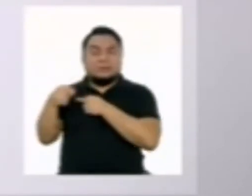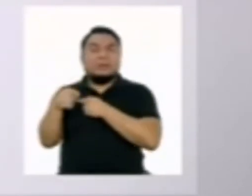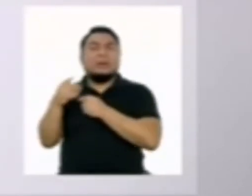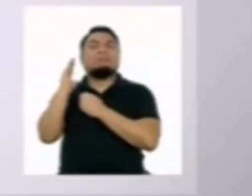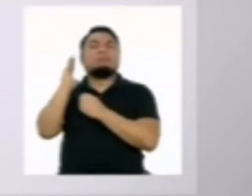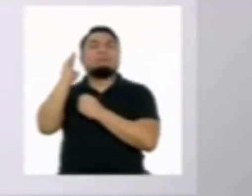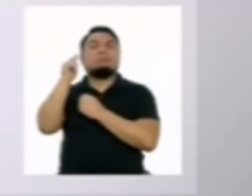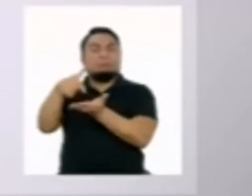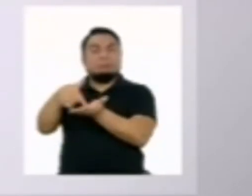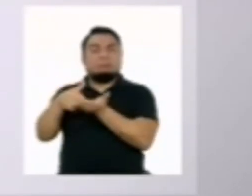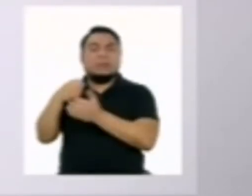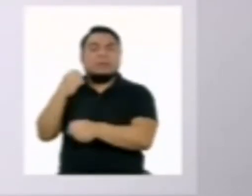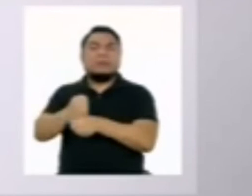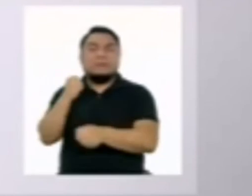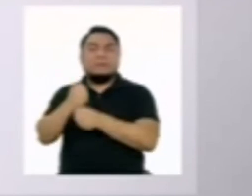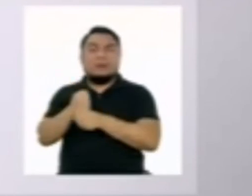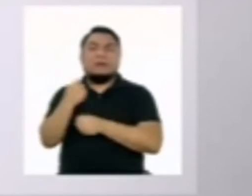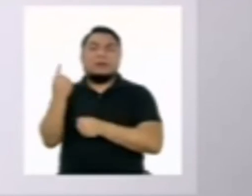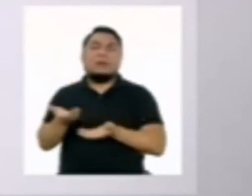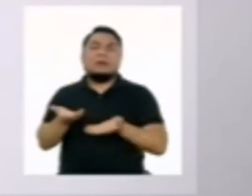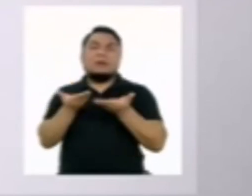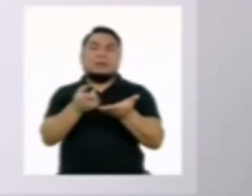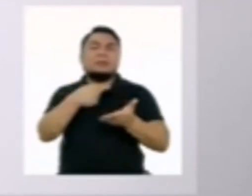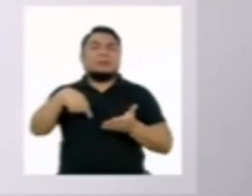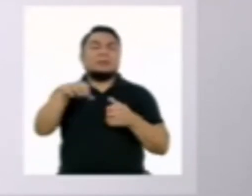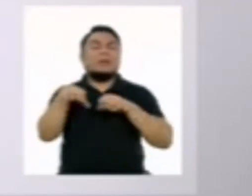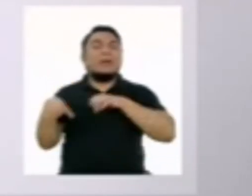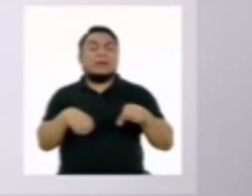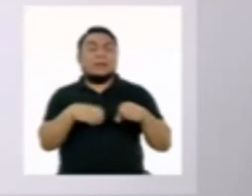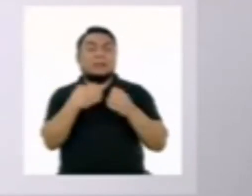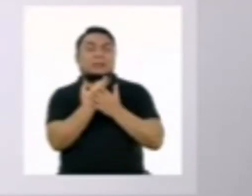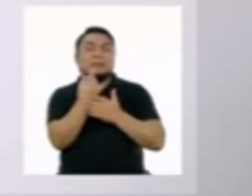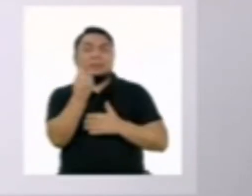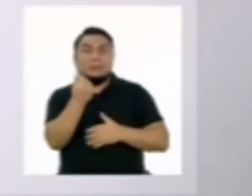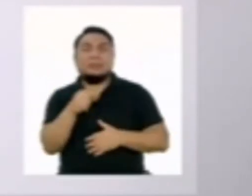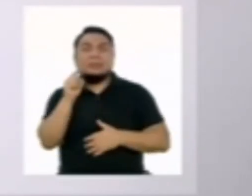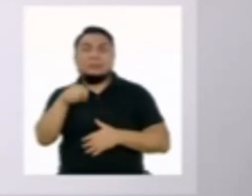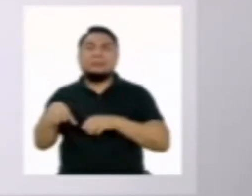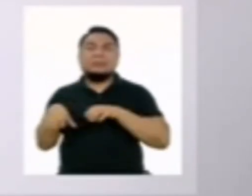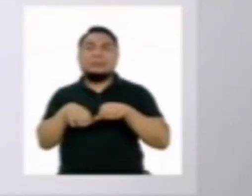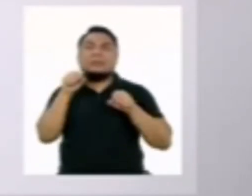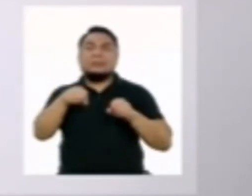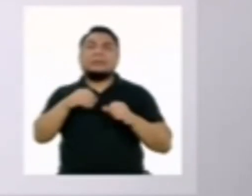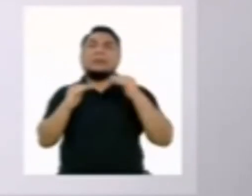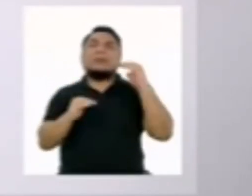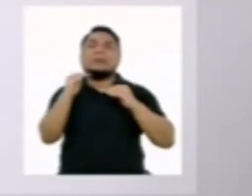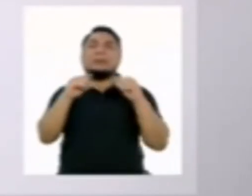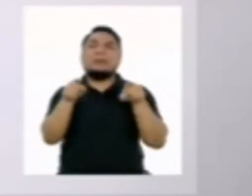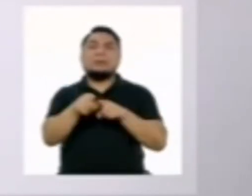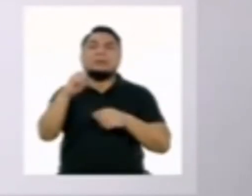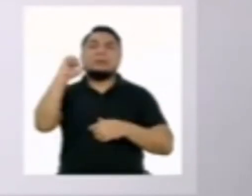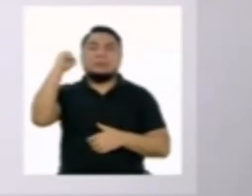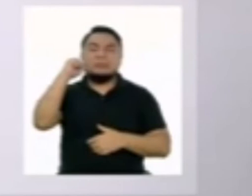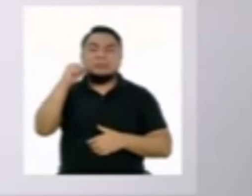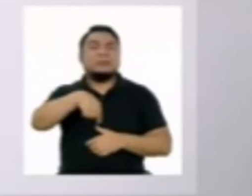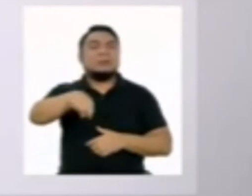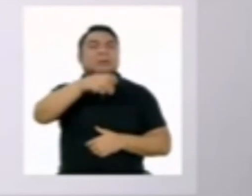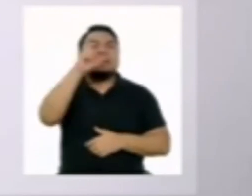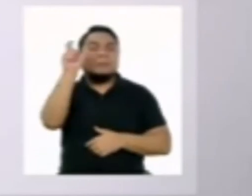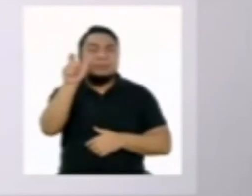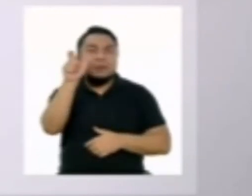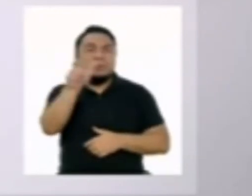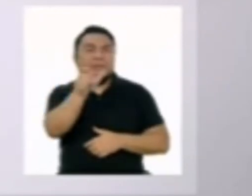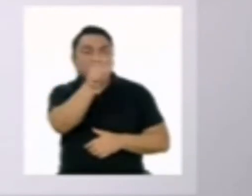el mandato de trabajar para garantizar que las actividades económicas se desarrollen en equilibrio con el derecho de las